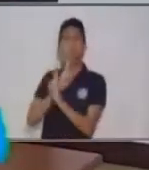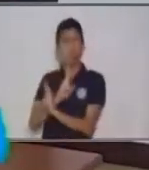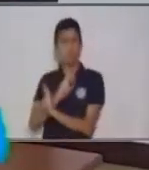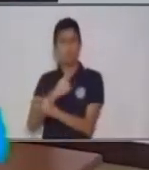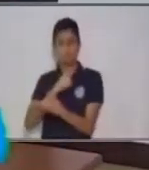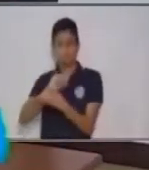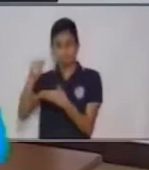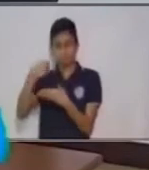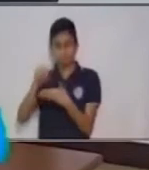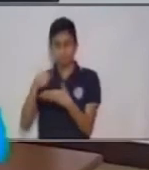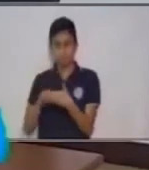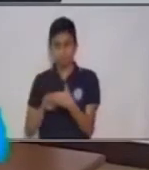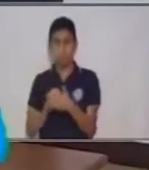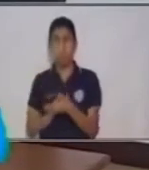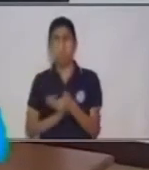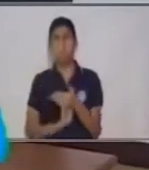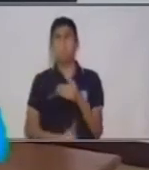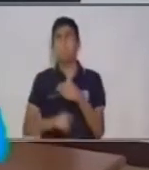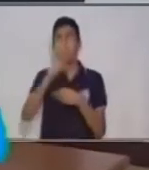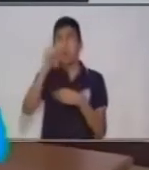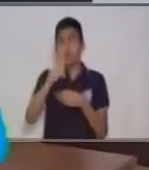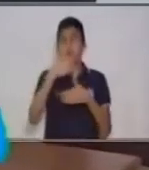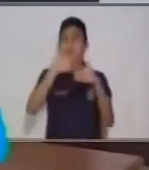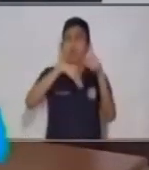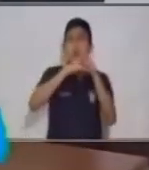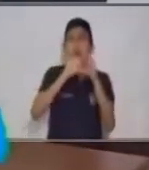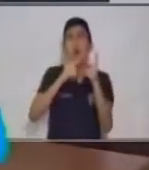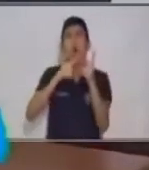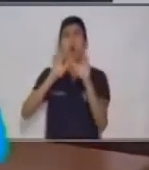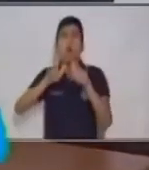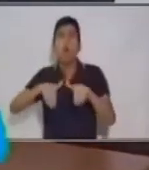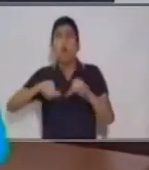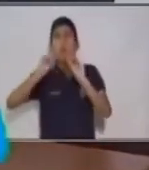Interpretando, tenemos acá fútbol, baloncesto,